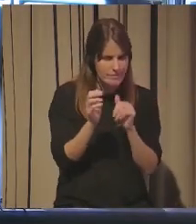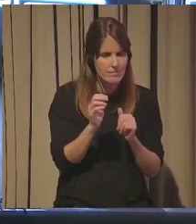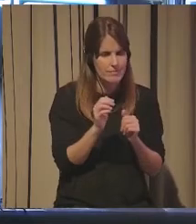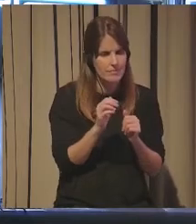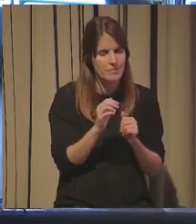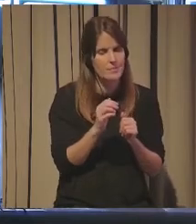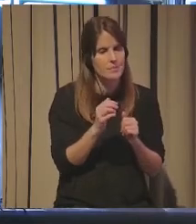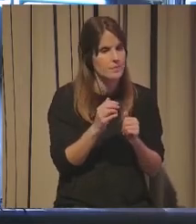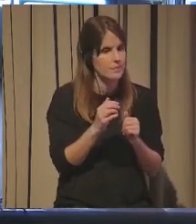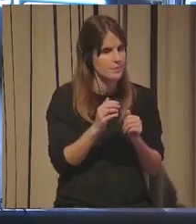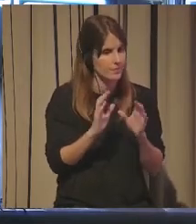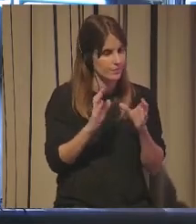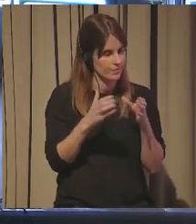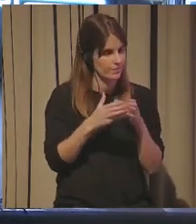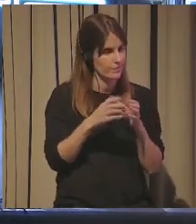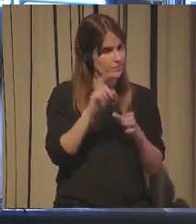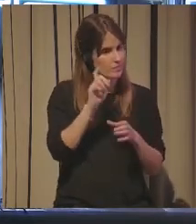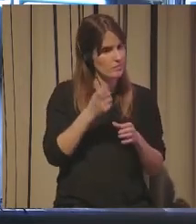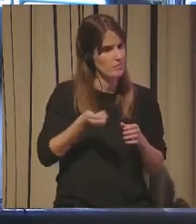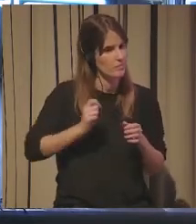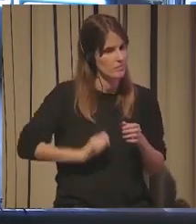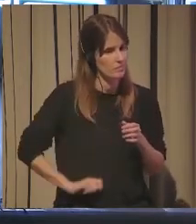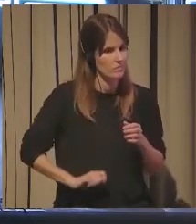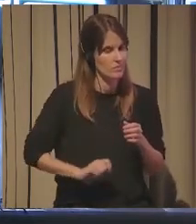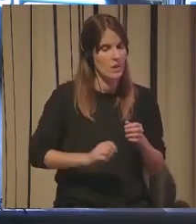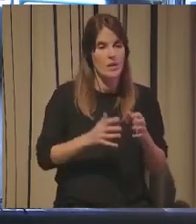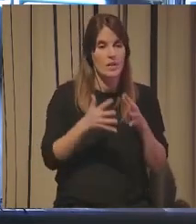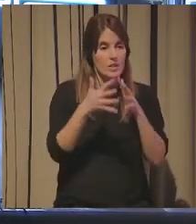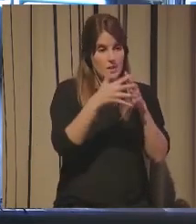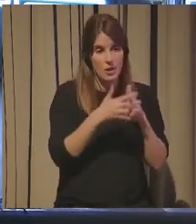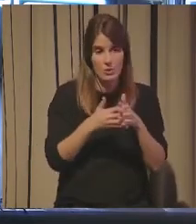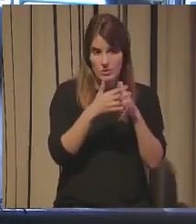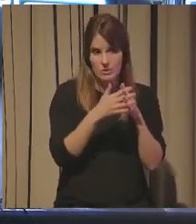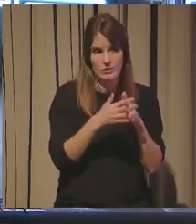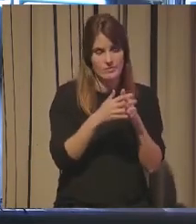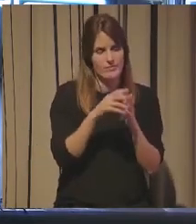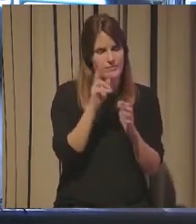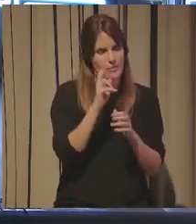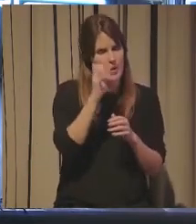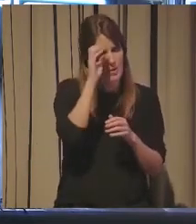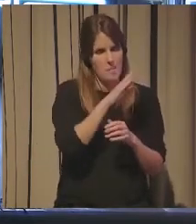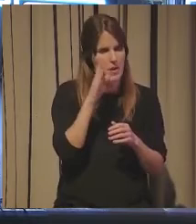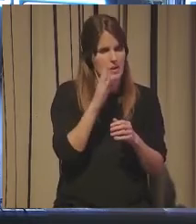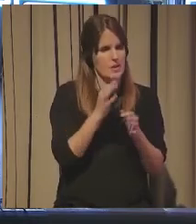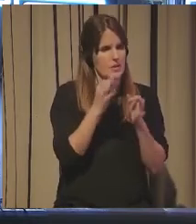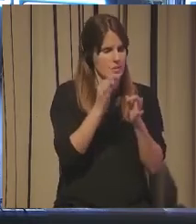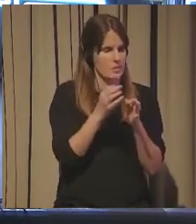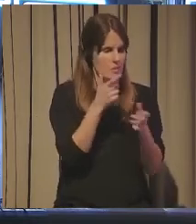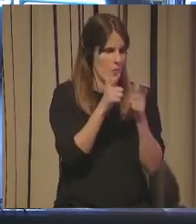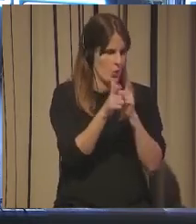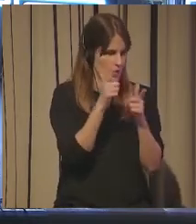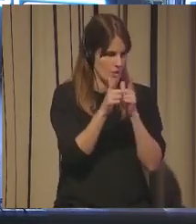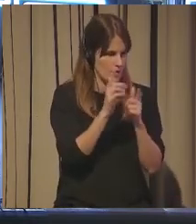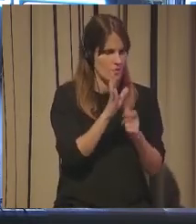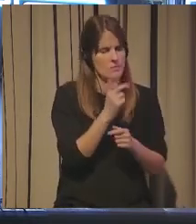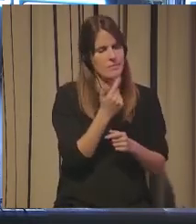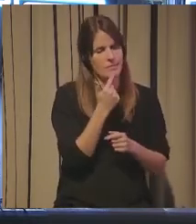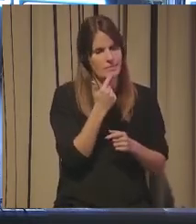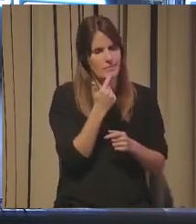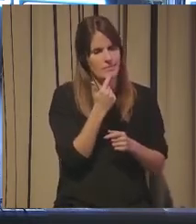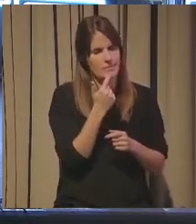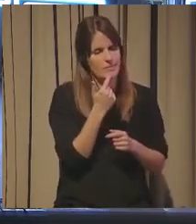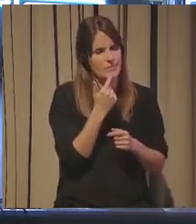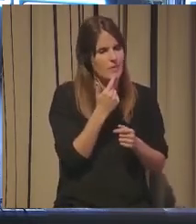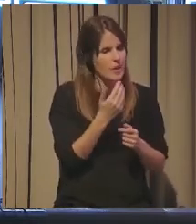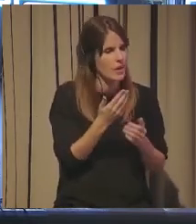Son los profesores que todos los padres en Estados Unidos, bueno, protestan contra ellos, puesto que empiezan a